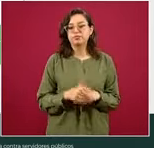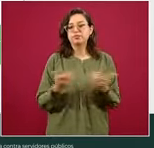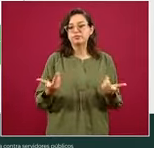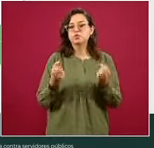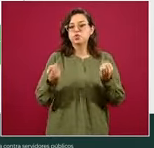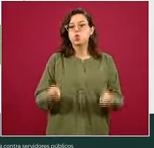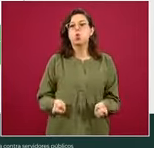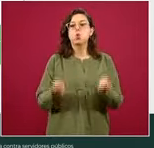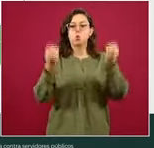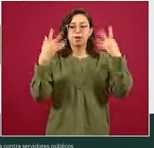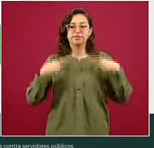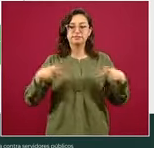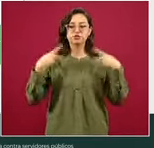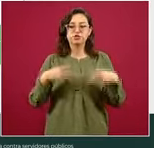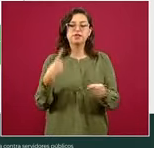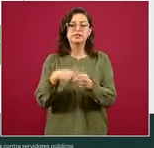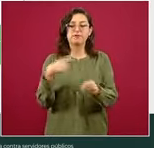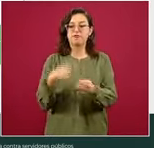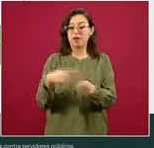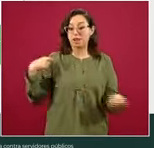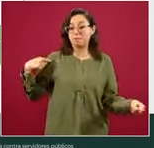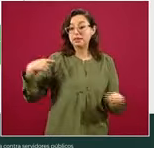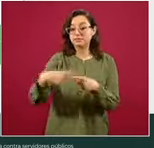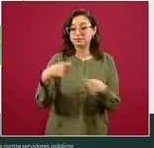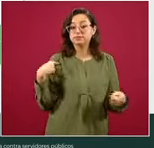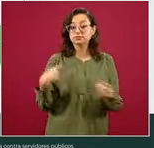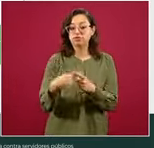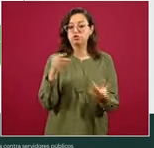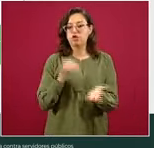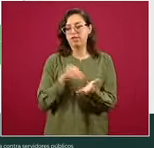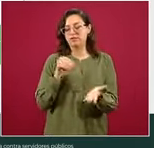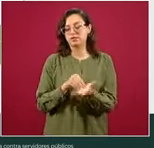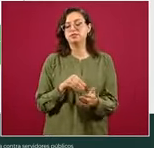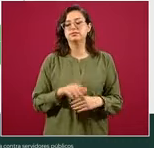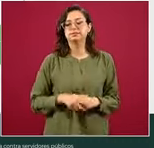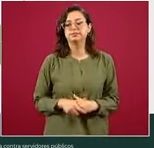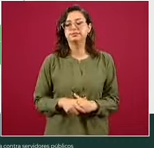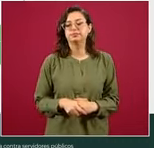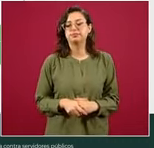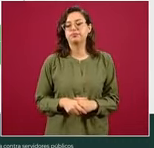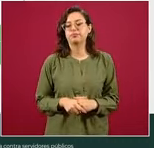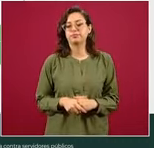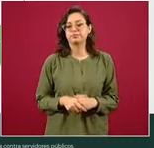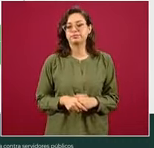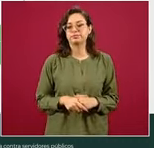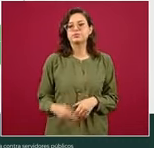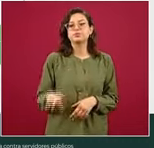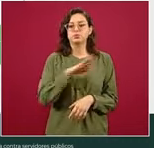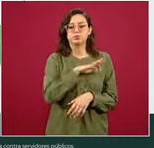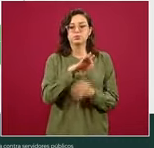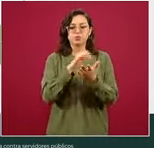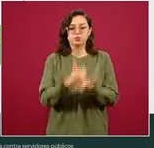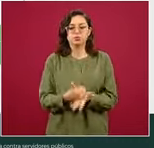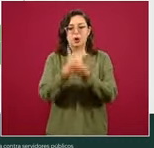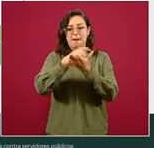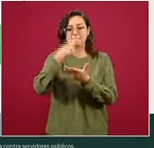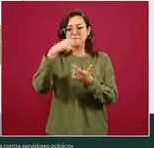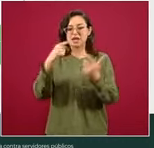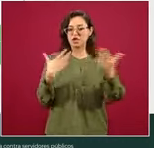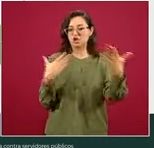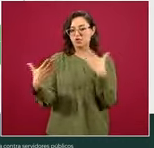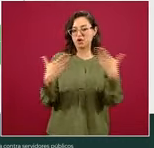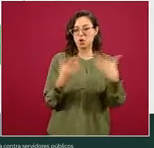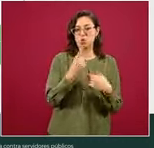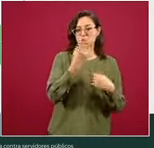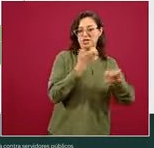incidencia de casos activos, incidencia. Y esto lo que puede ayudar es hacer comparaciones entre una